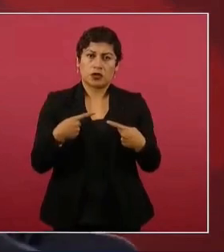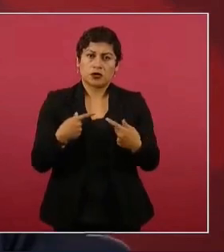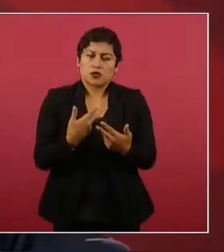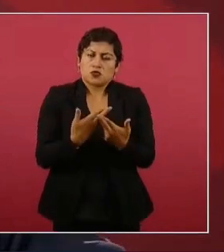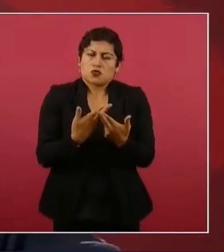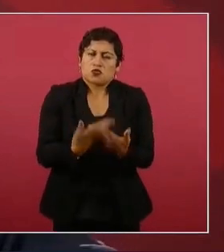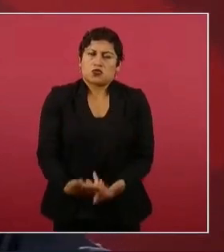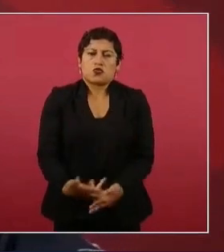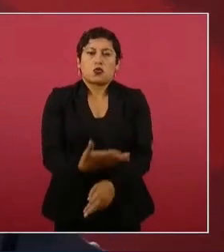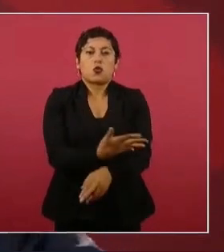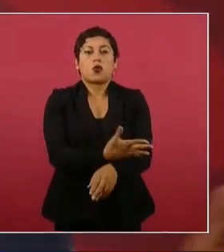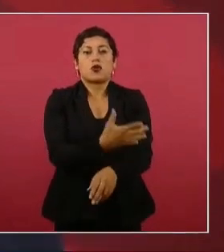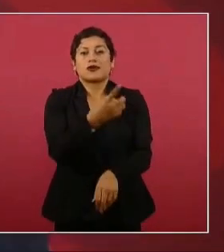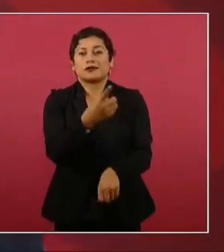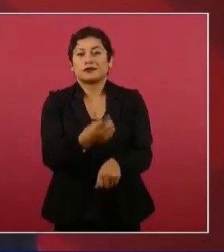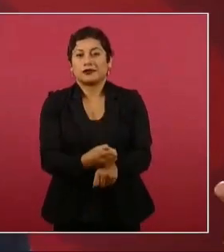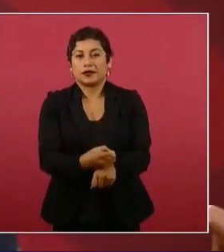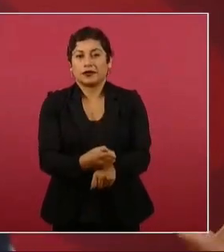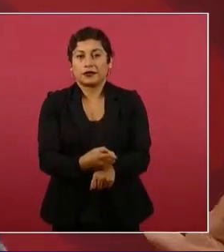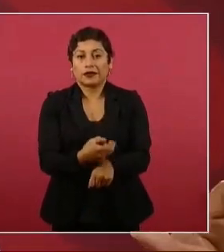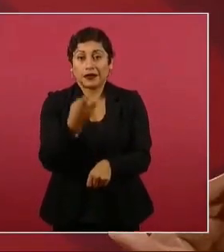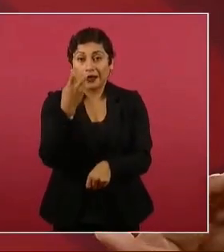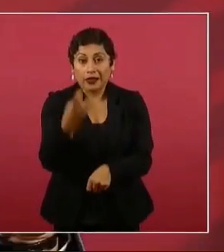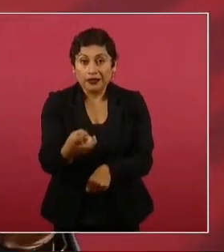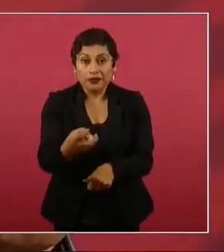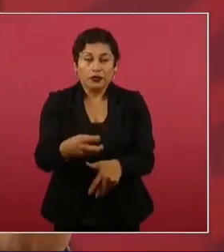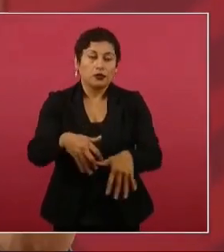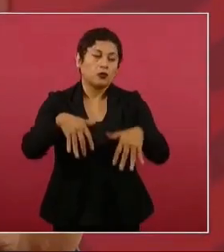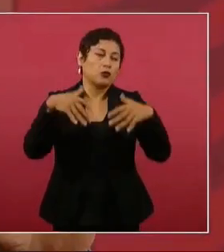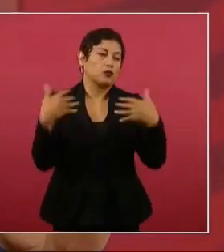Eso es importantísimo,